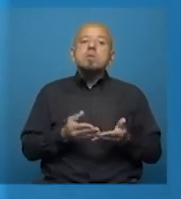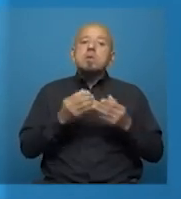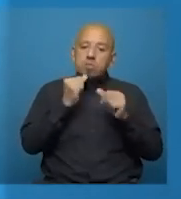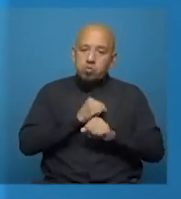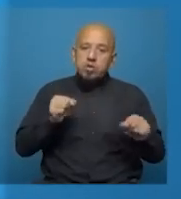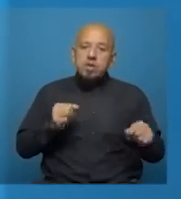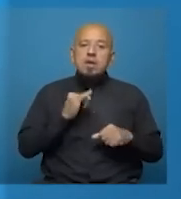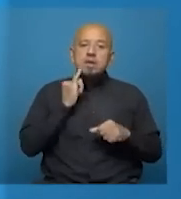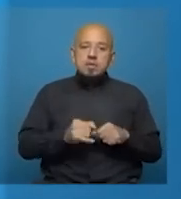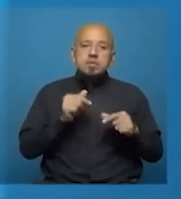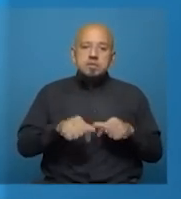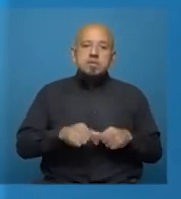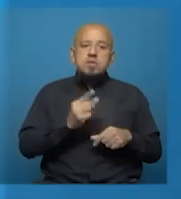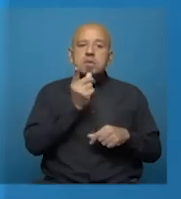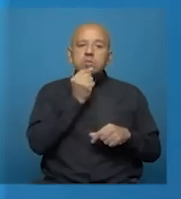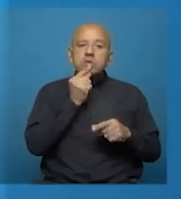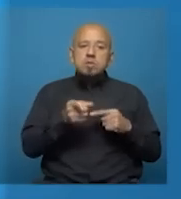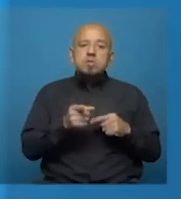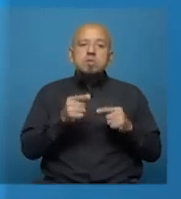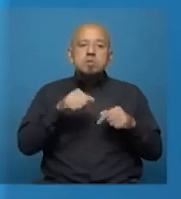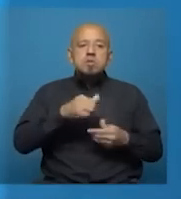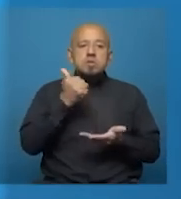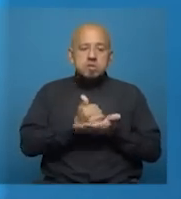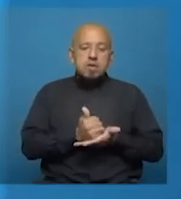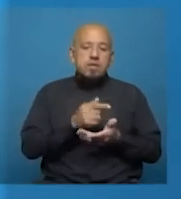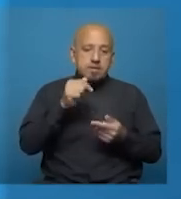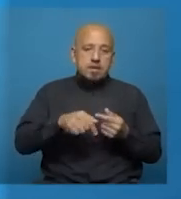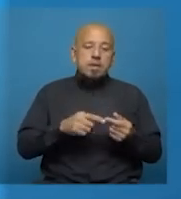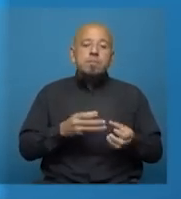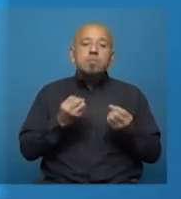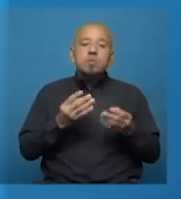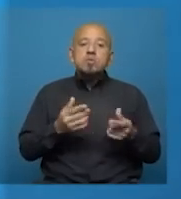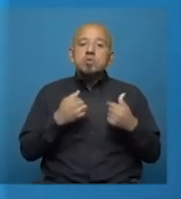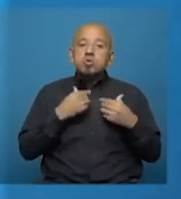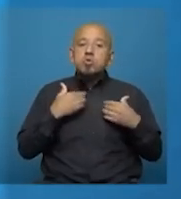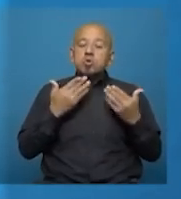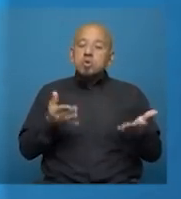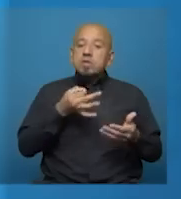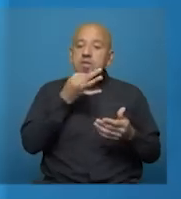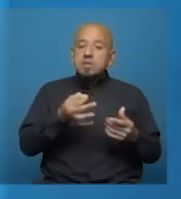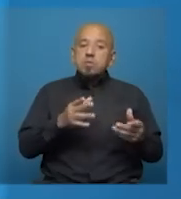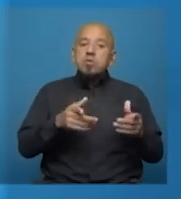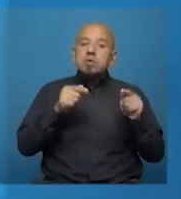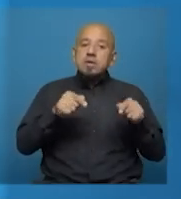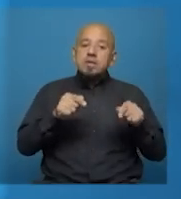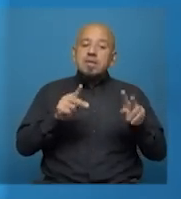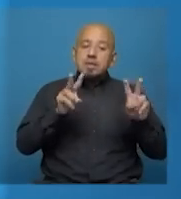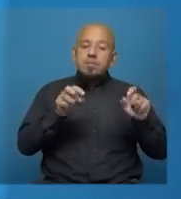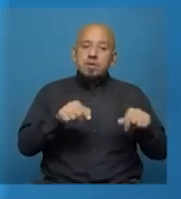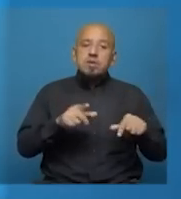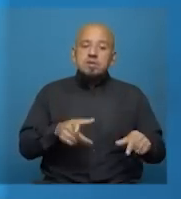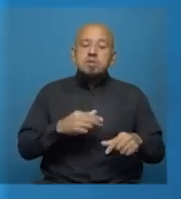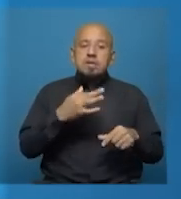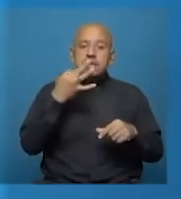de corromper a la policía y de que estaba actuando. Por eso nosotros desesperadamente decíamos sobre este tema, el